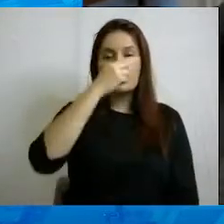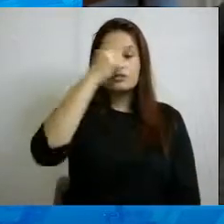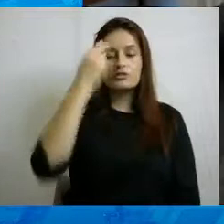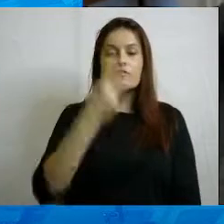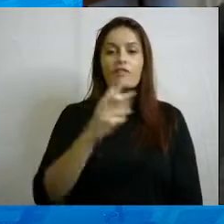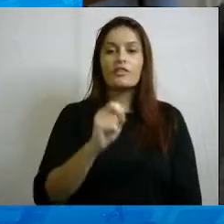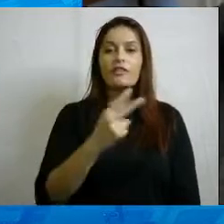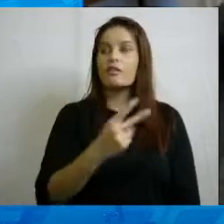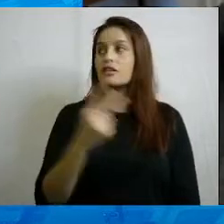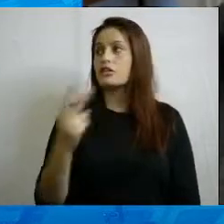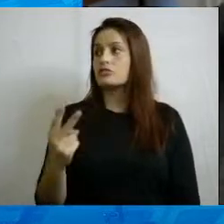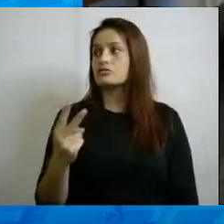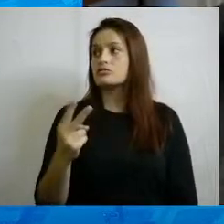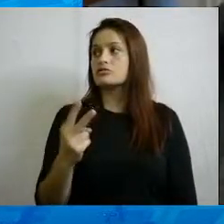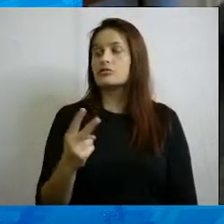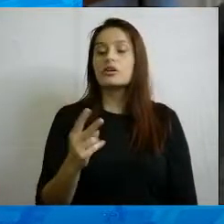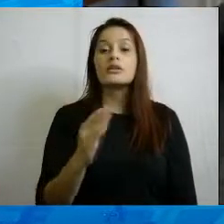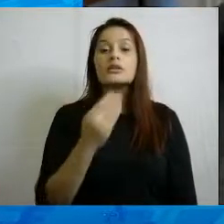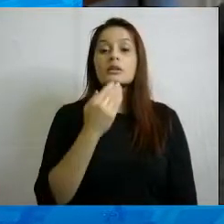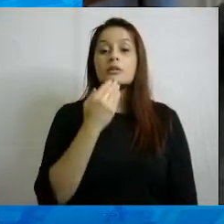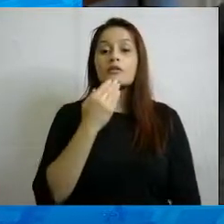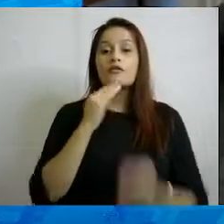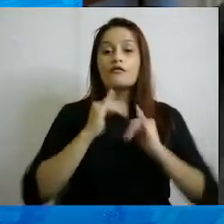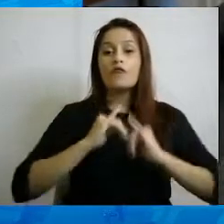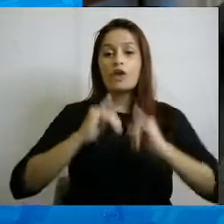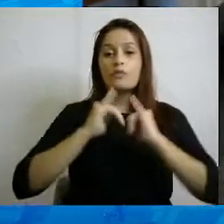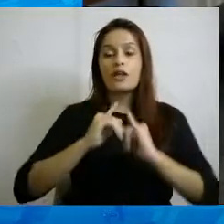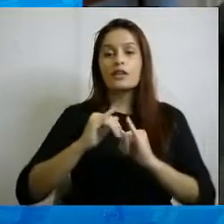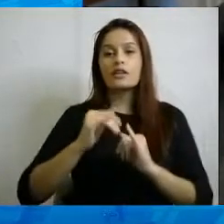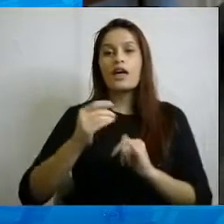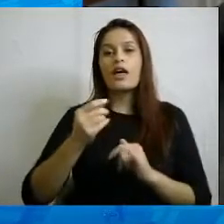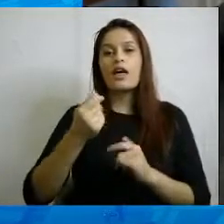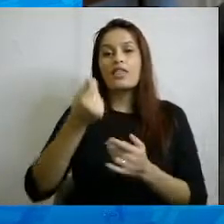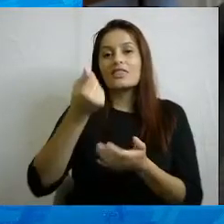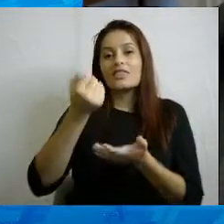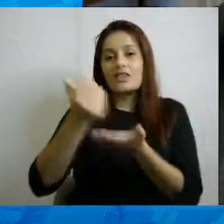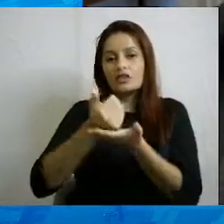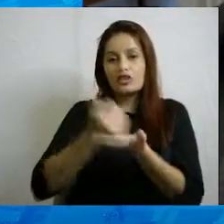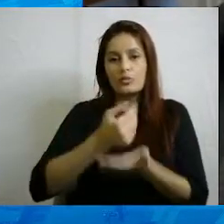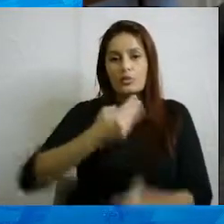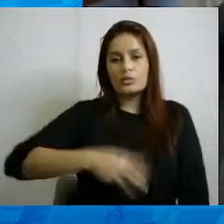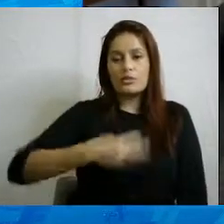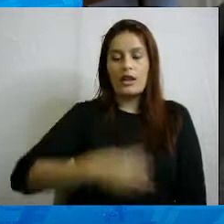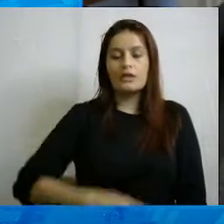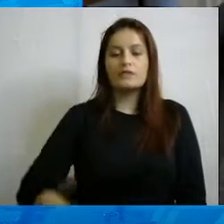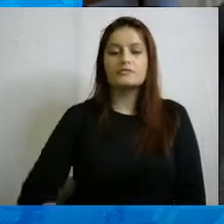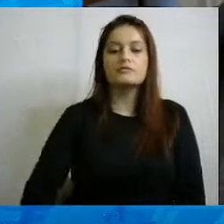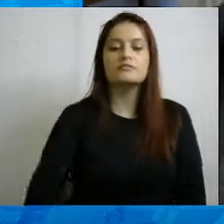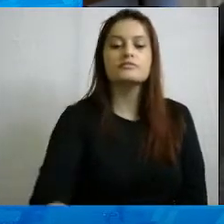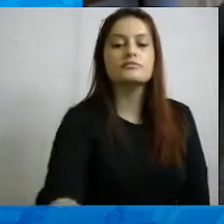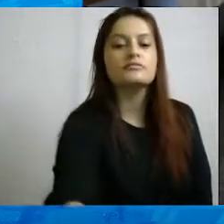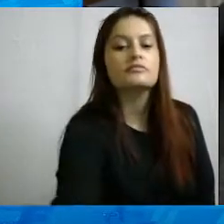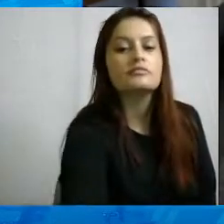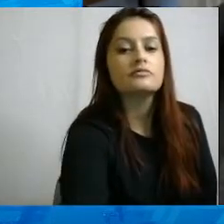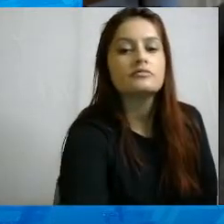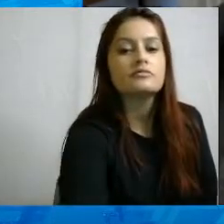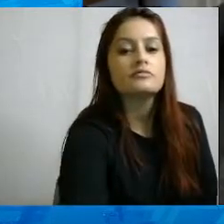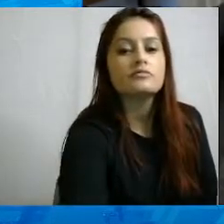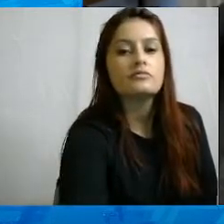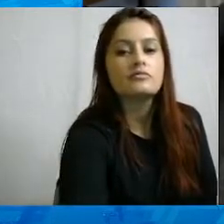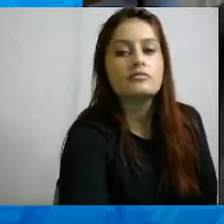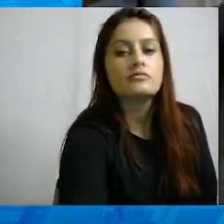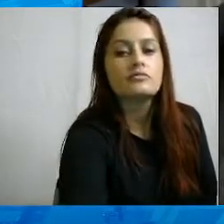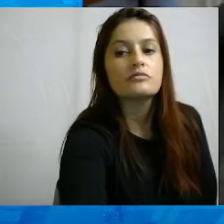de conformidad a lo informado por Tesorería Municipal. Los mencionados fondos deben ser transferidos mediante